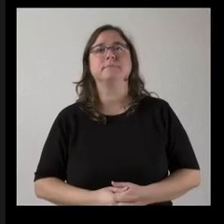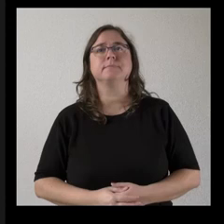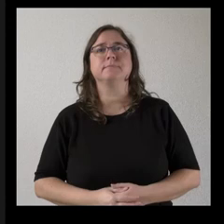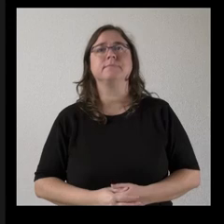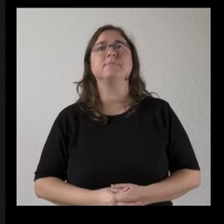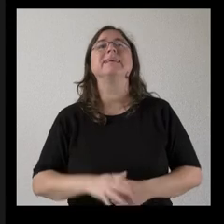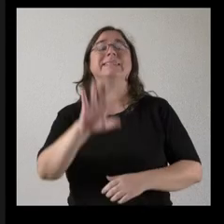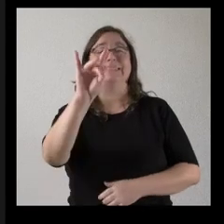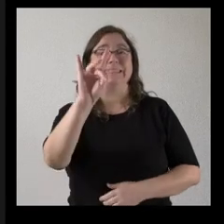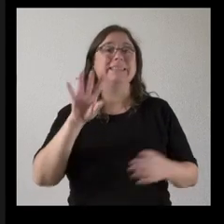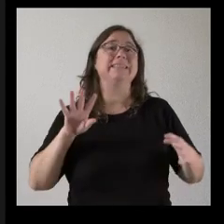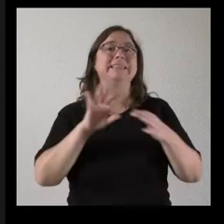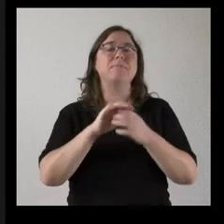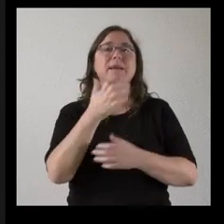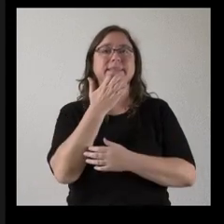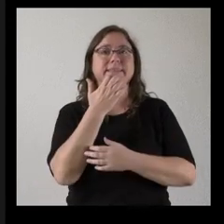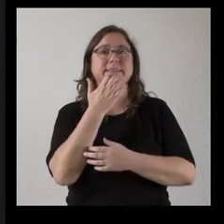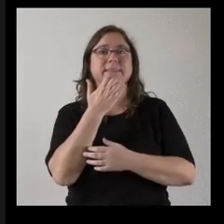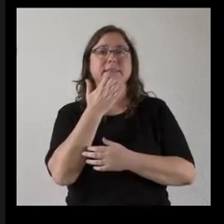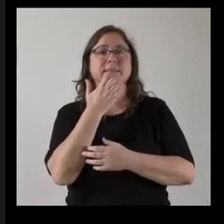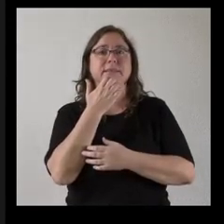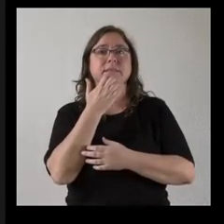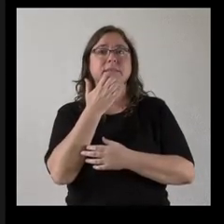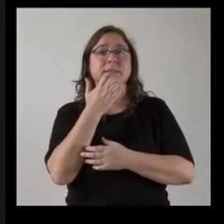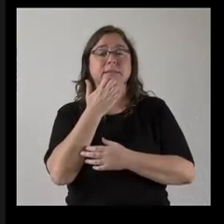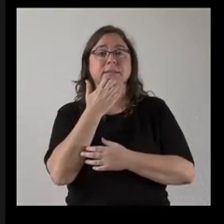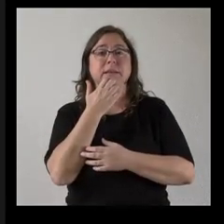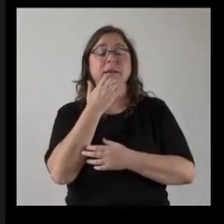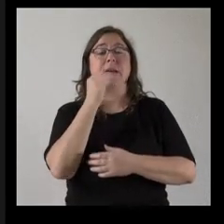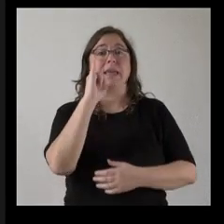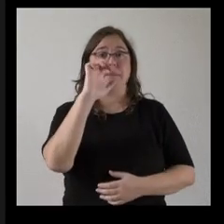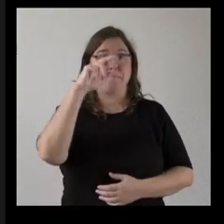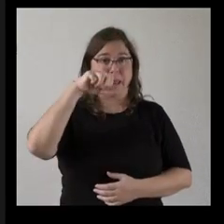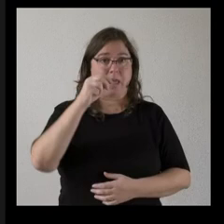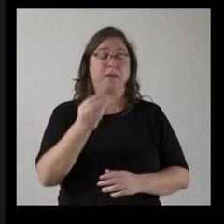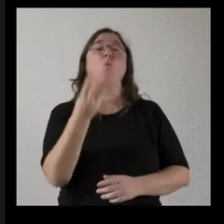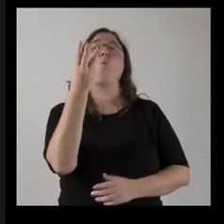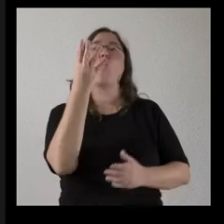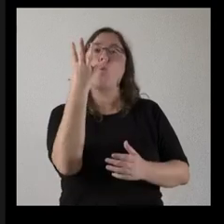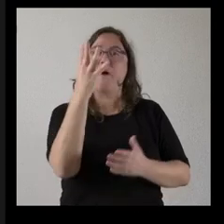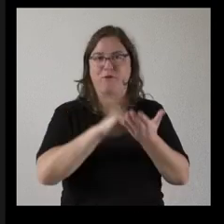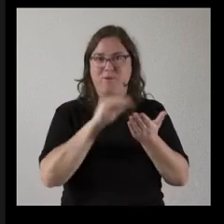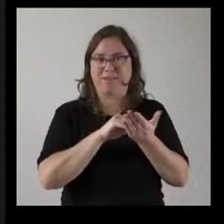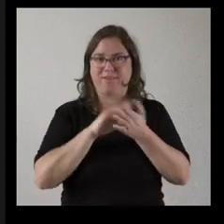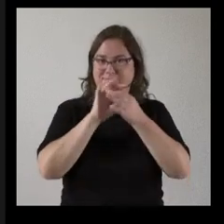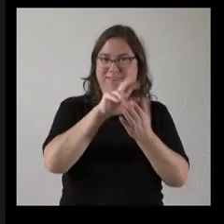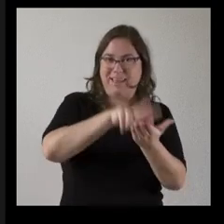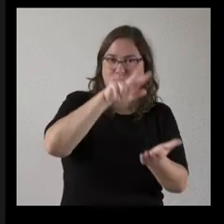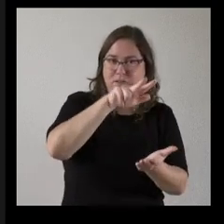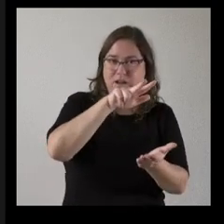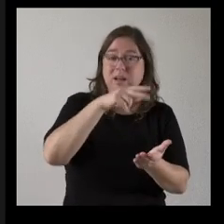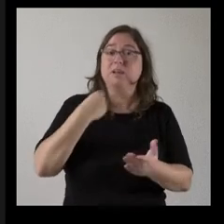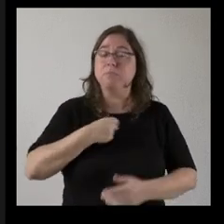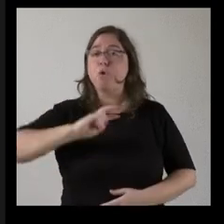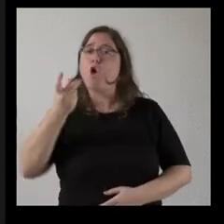Sí nada era sobre si esa ampliación que se ha tenido para para el pago de las hipotecas se va a tener en cuenta